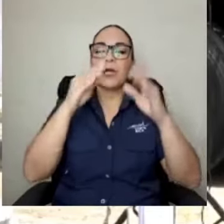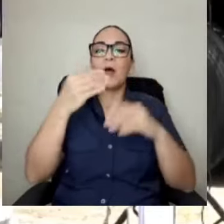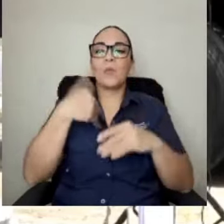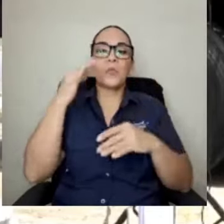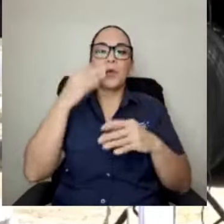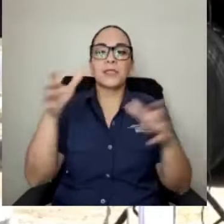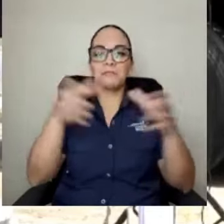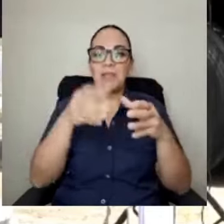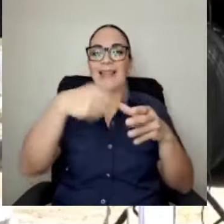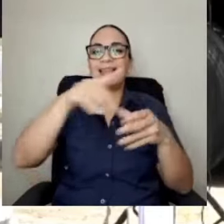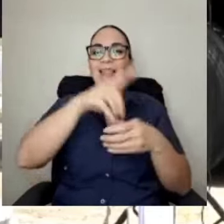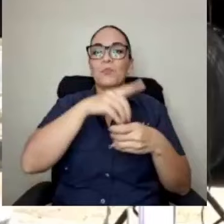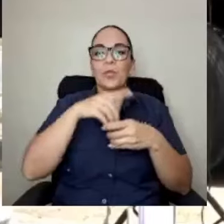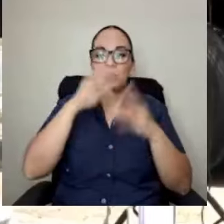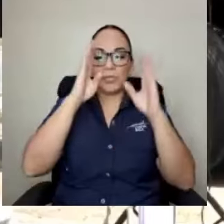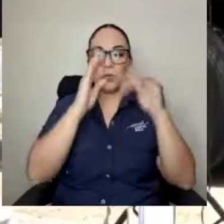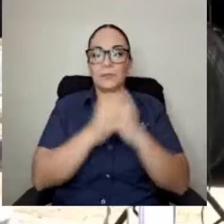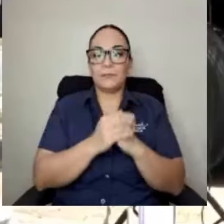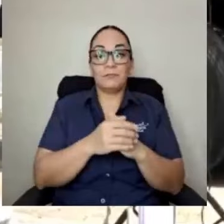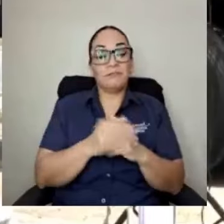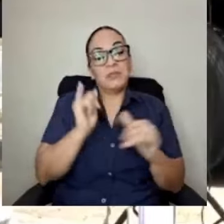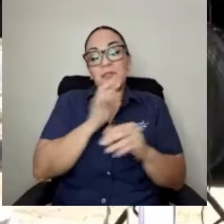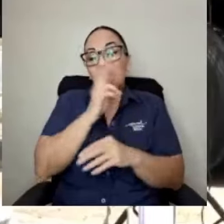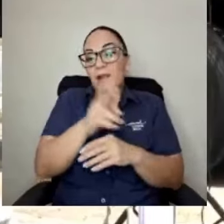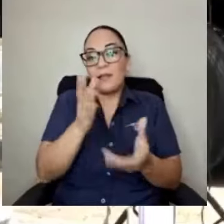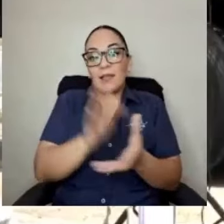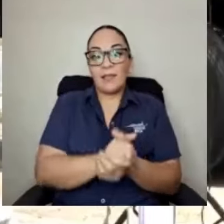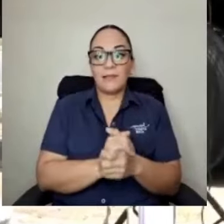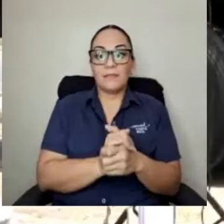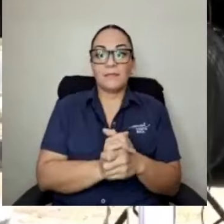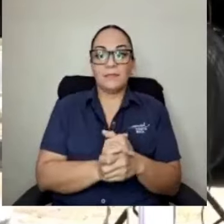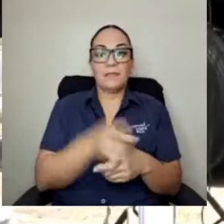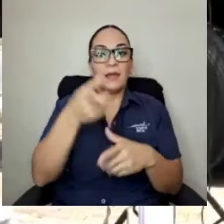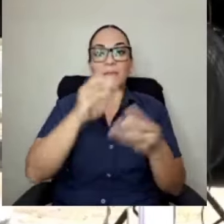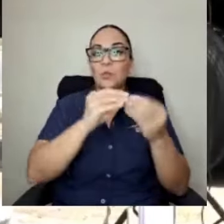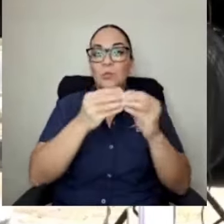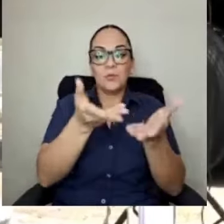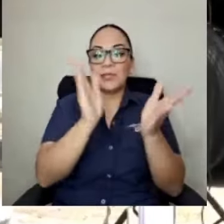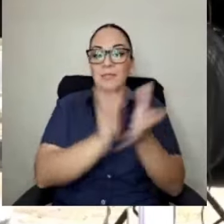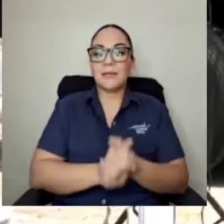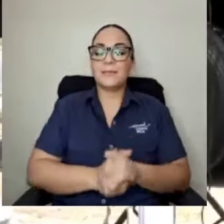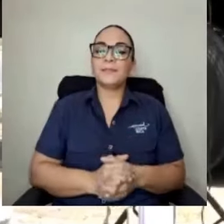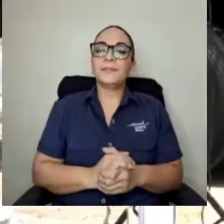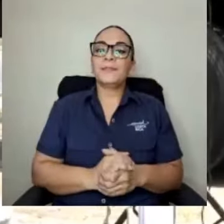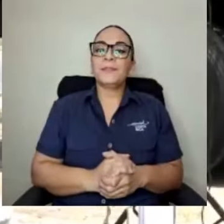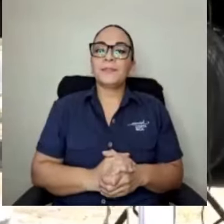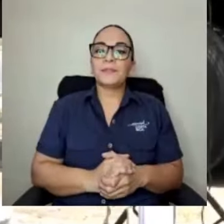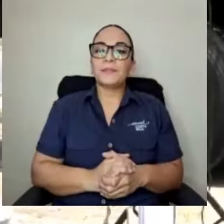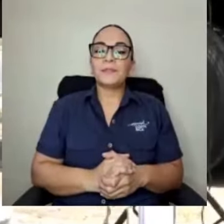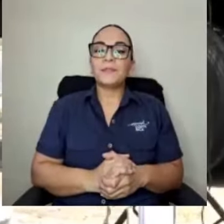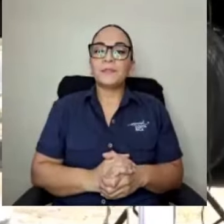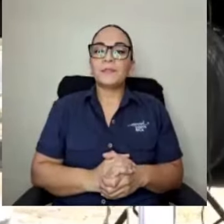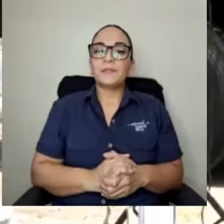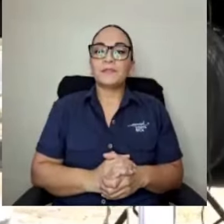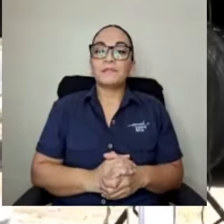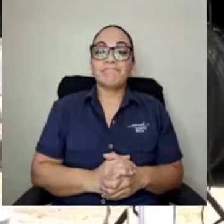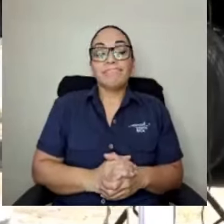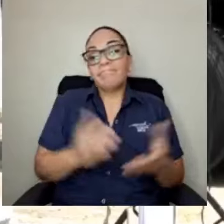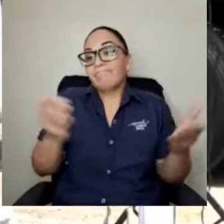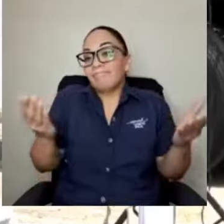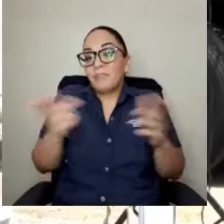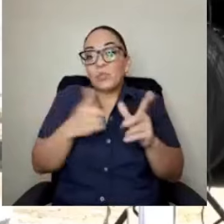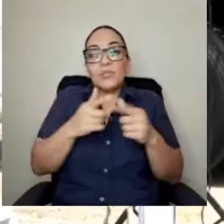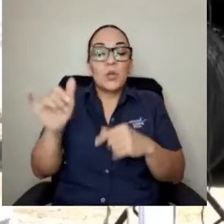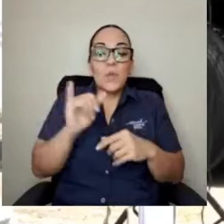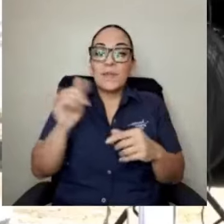diputados. Esa es la realidad. Y ahí están los números. Entonces, volvemos a lo mismo. Gente que no